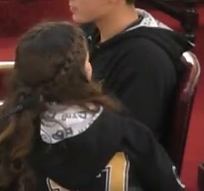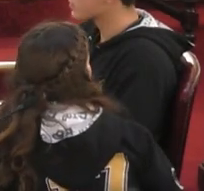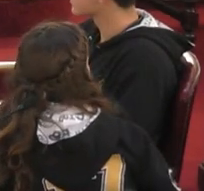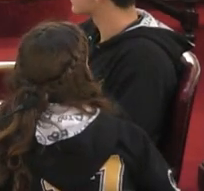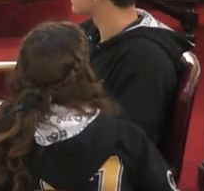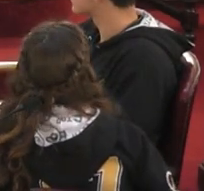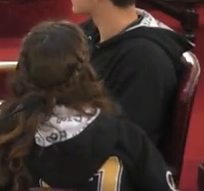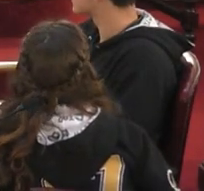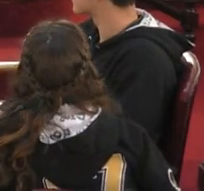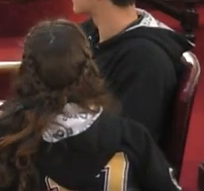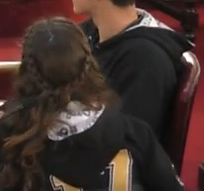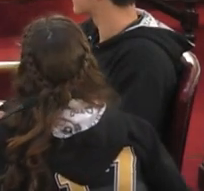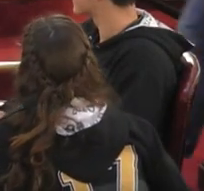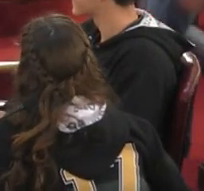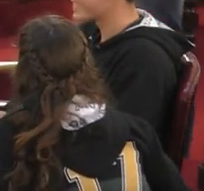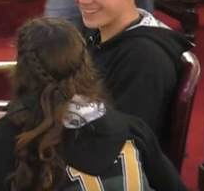Diputado